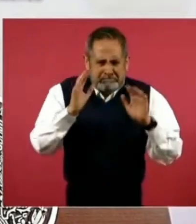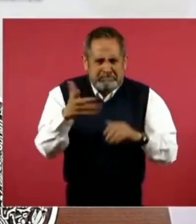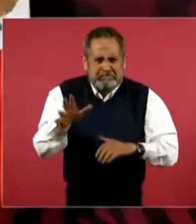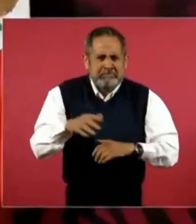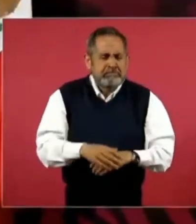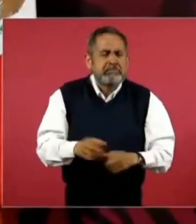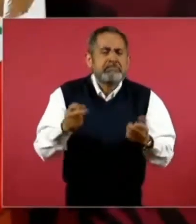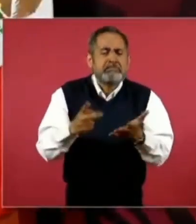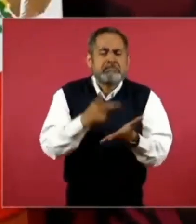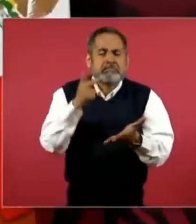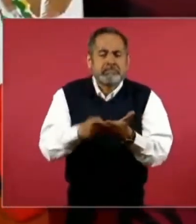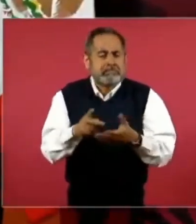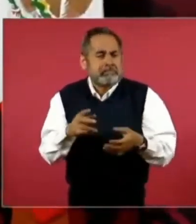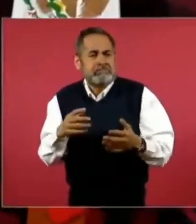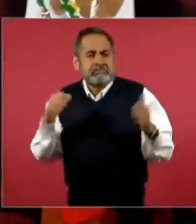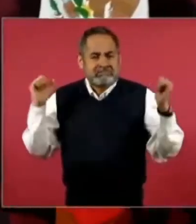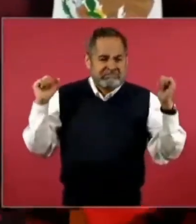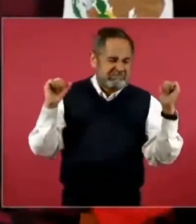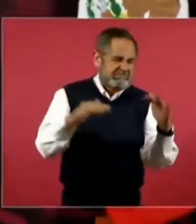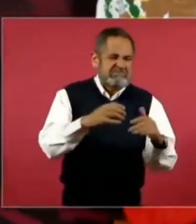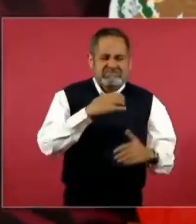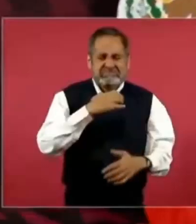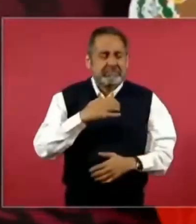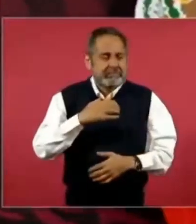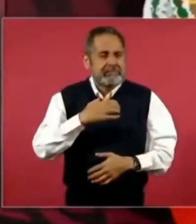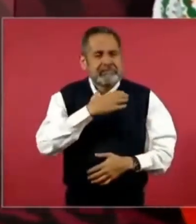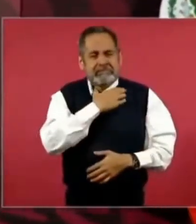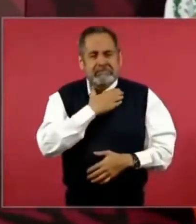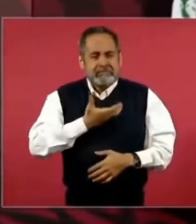¿Cuántas veces han llenado el Zócalo?